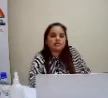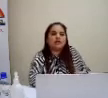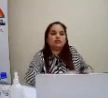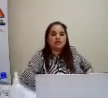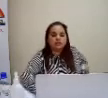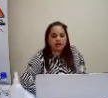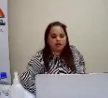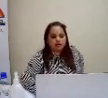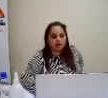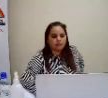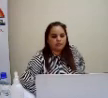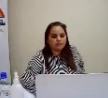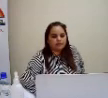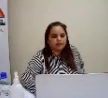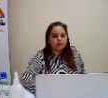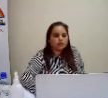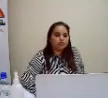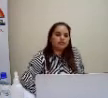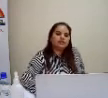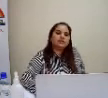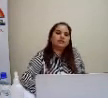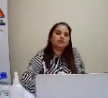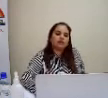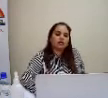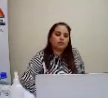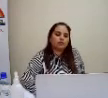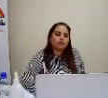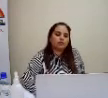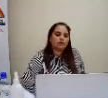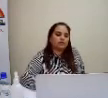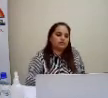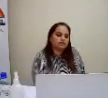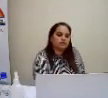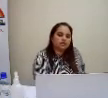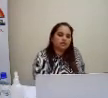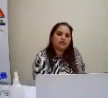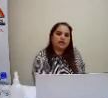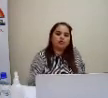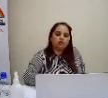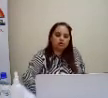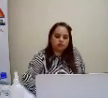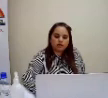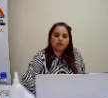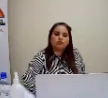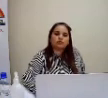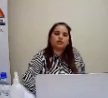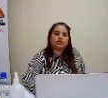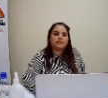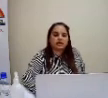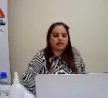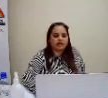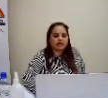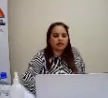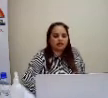cuando pasa algo inesperado, digamos, cuando uno se siente desbordado por los problemas, ya sea económicos,